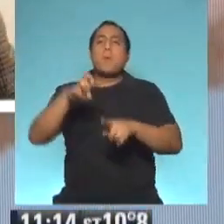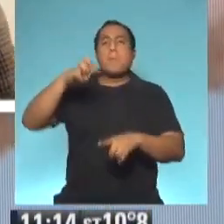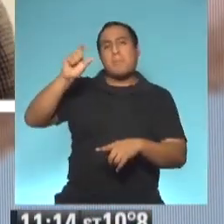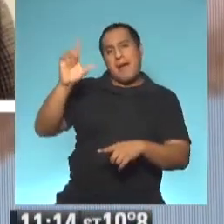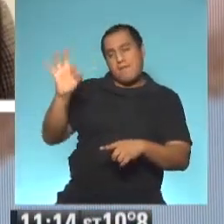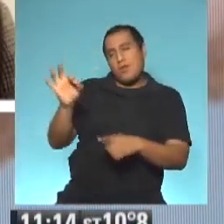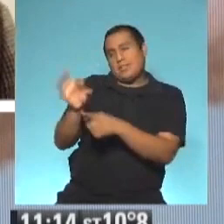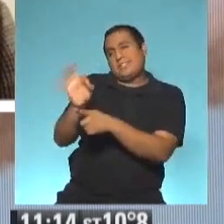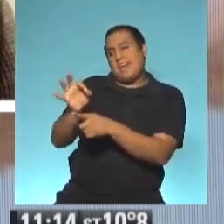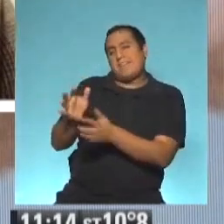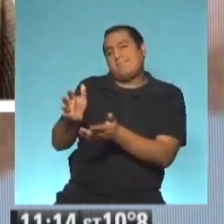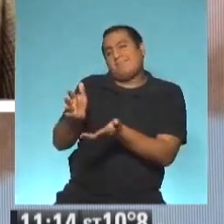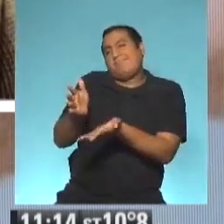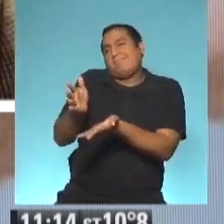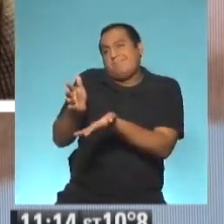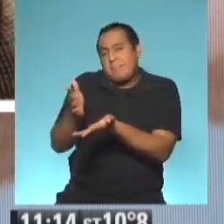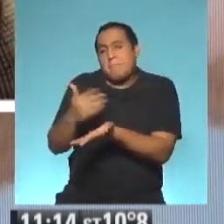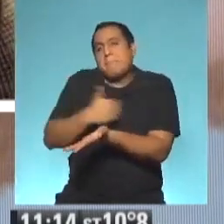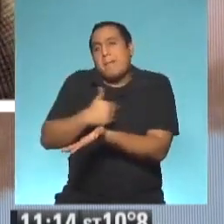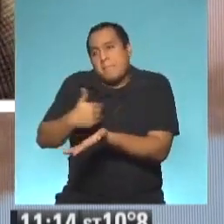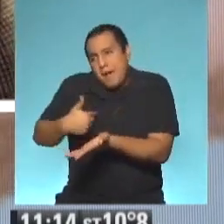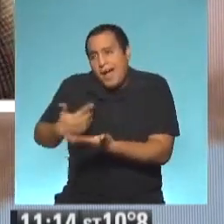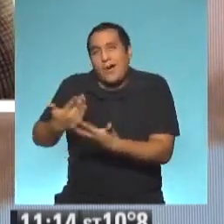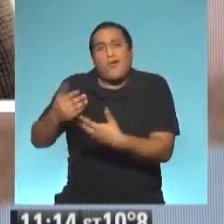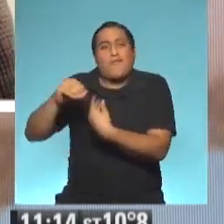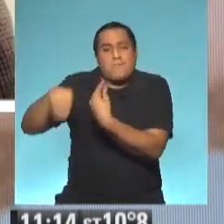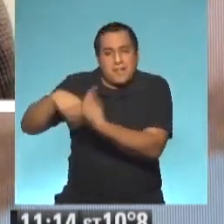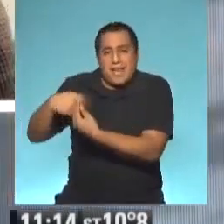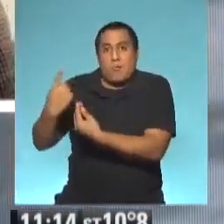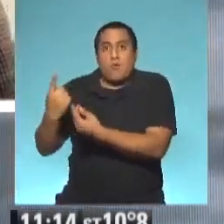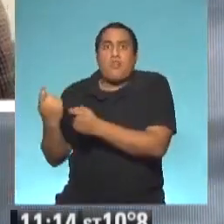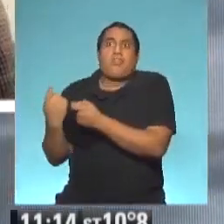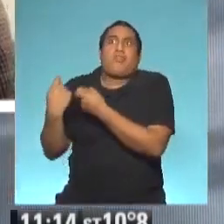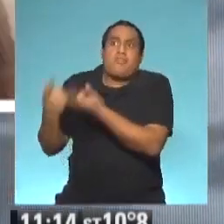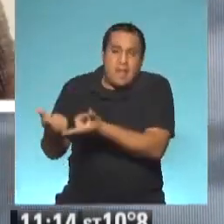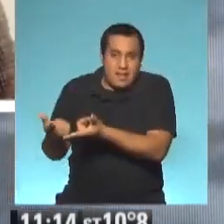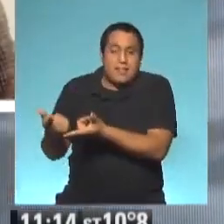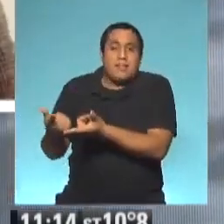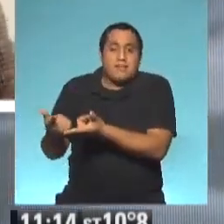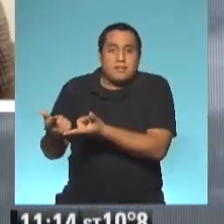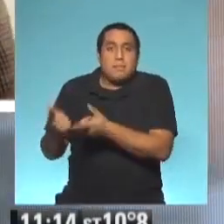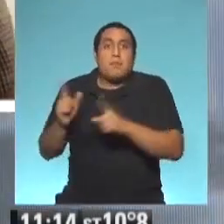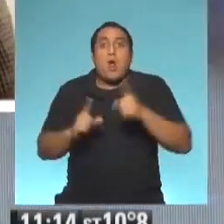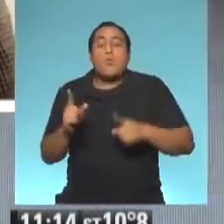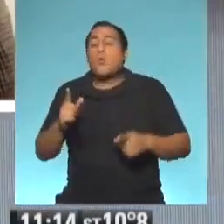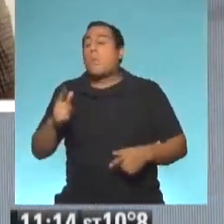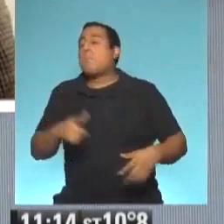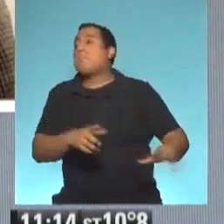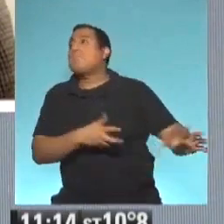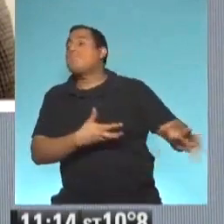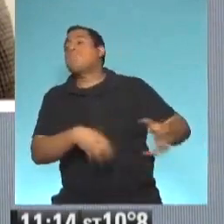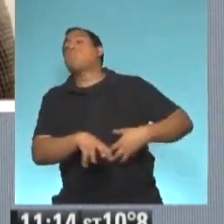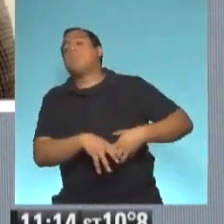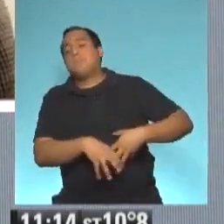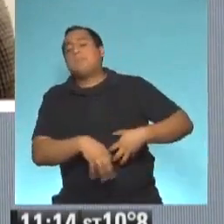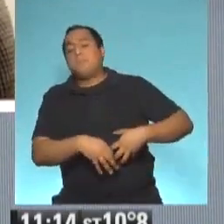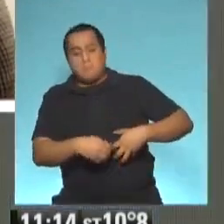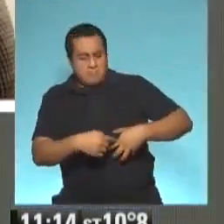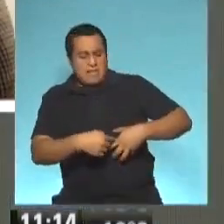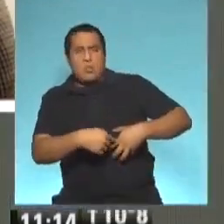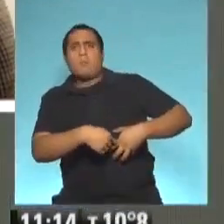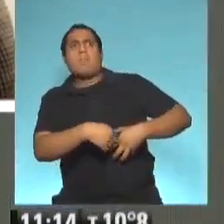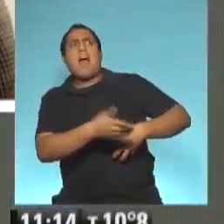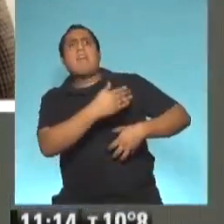oportunidad de saberlo cuando han sido trasplantes con donante vivo, ¿no? Claro, y su madre en este caso, pero algunos no conocen quién es su donante.